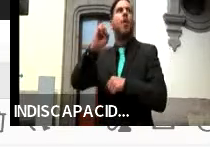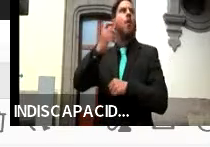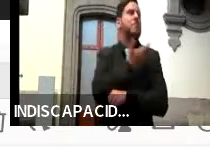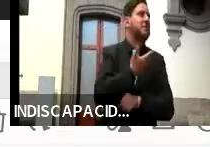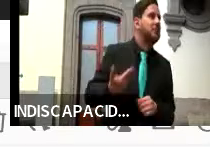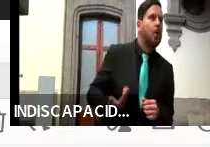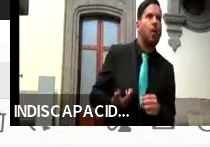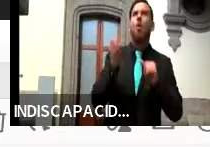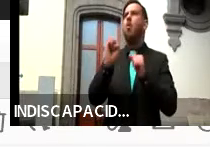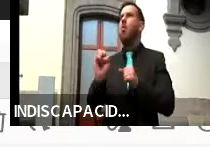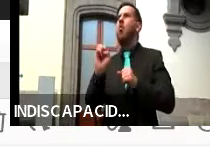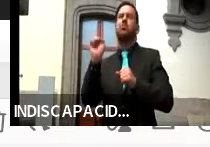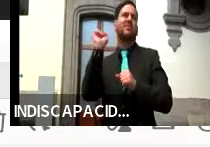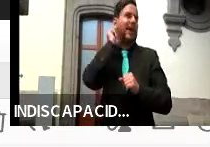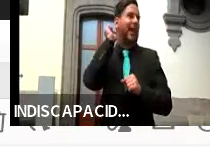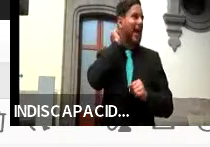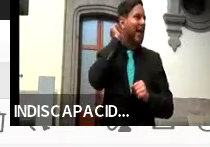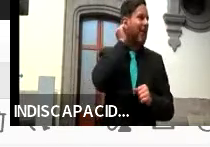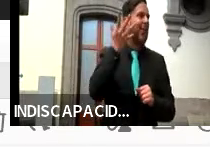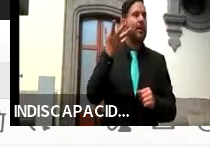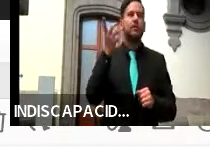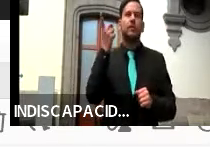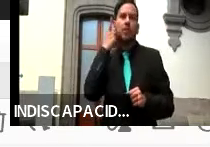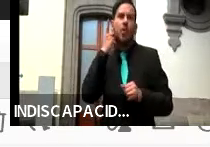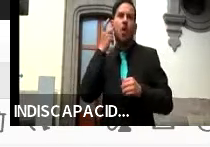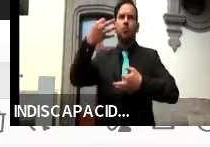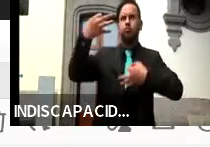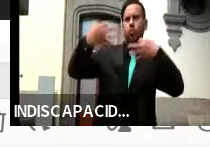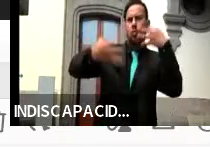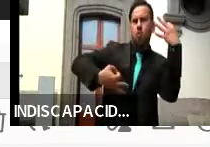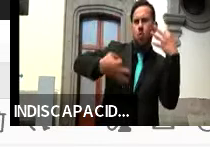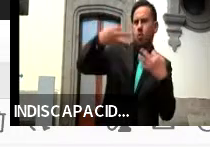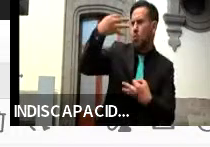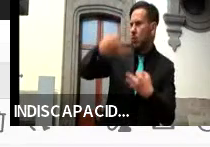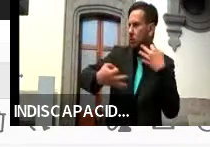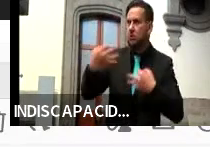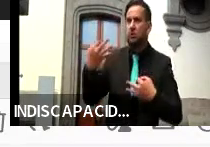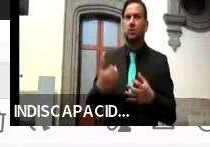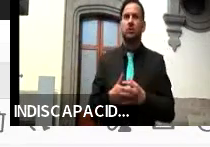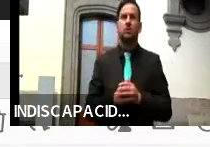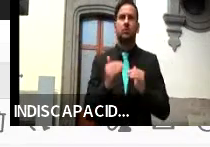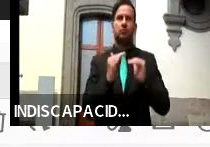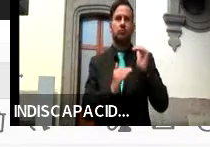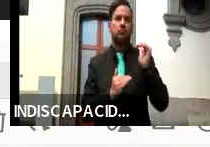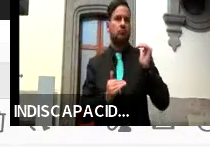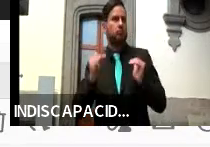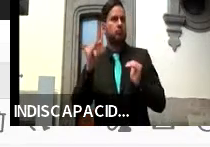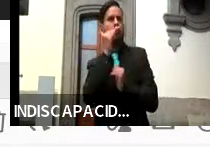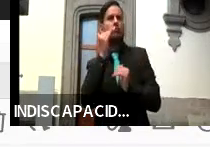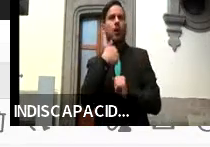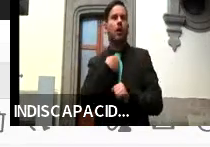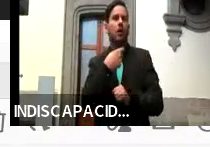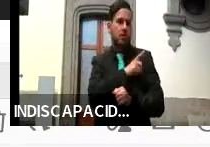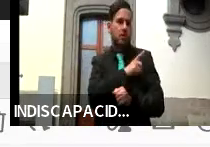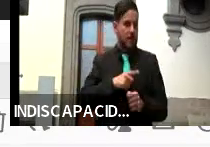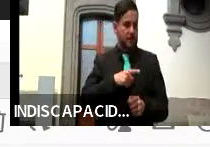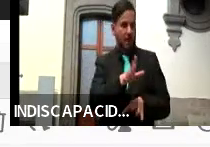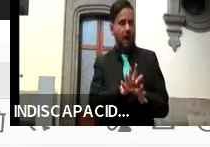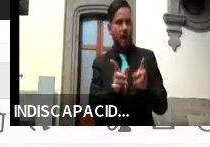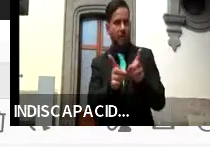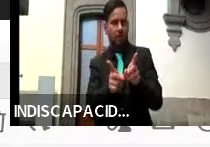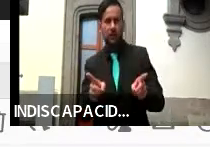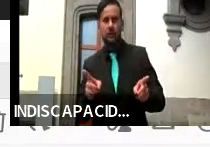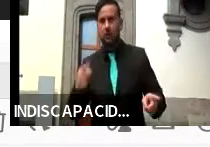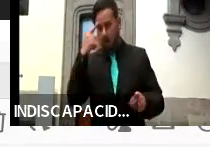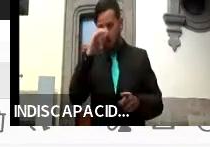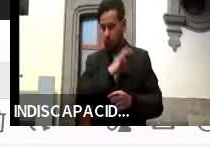legislativo, poder judicial, en relación a todas las acciones que se deben desarrollar para avanzar